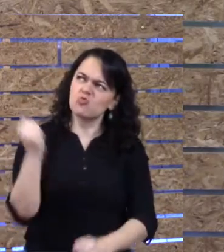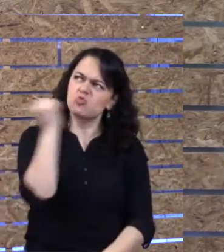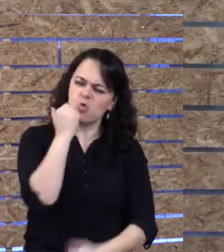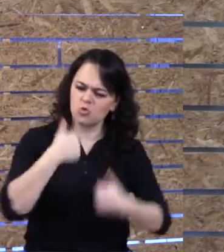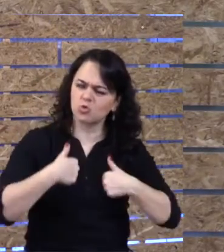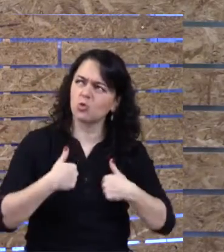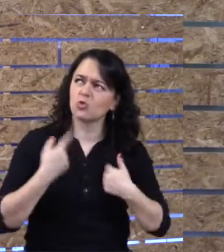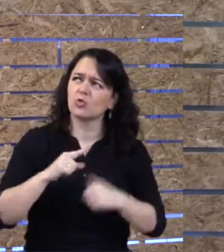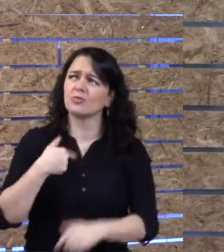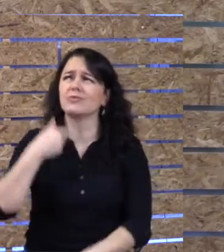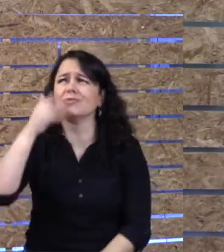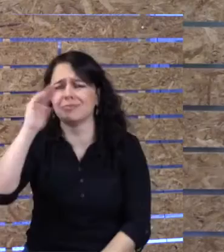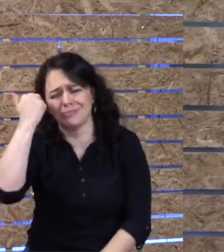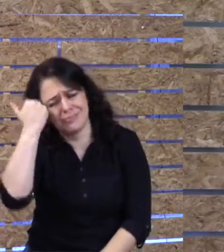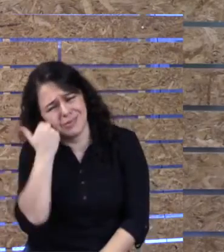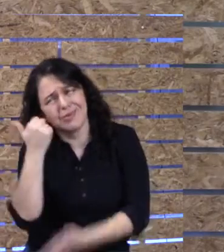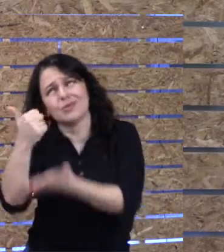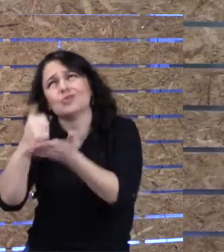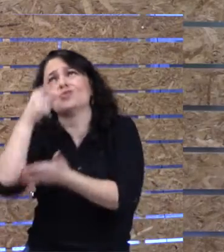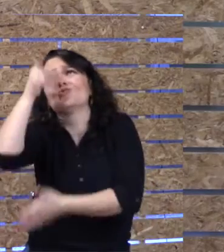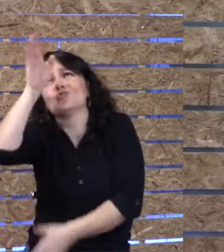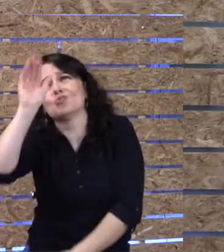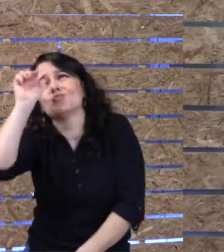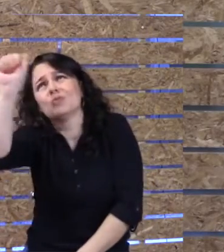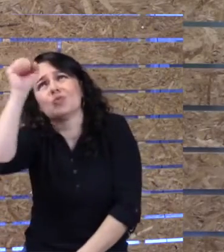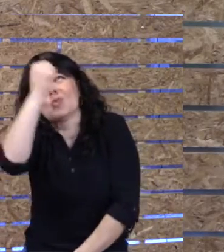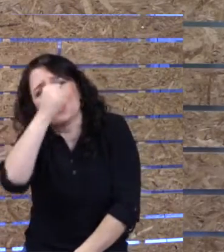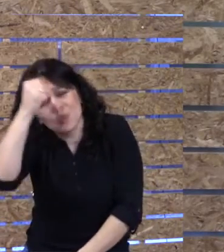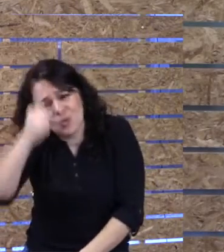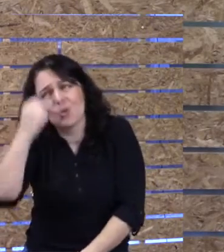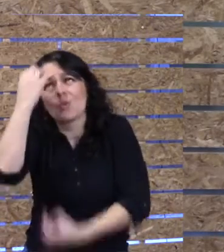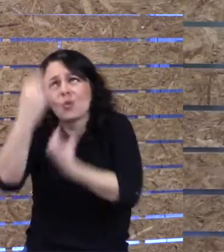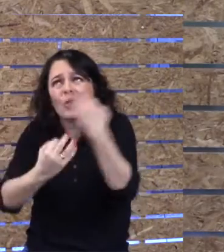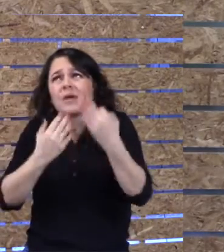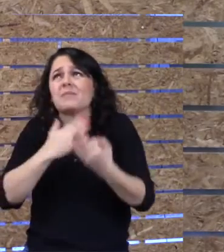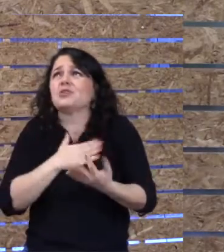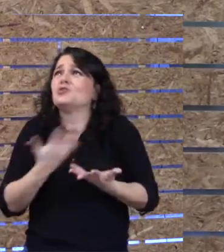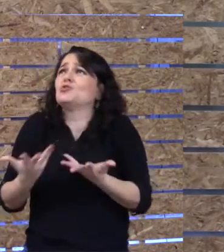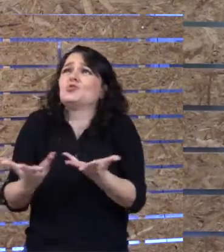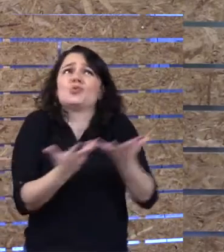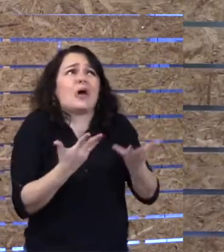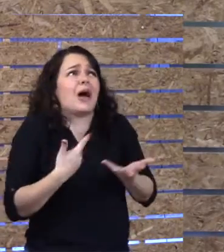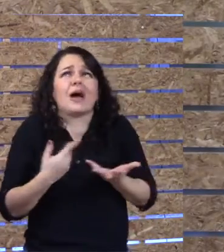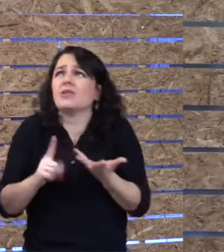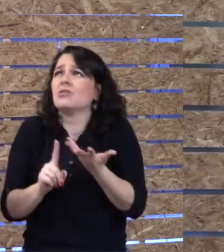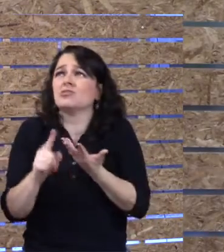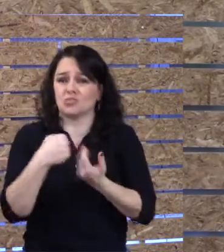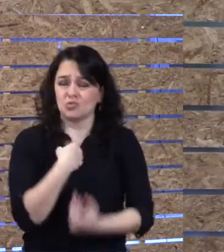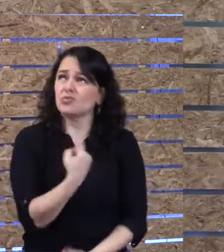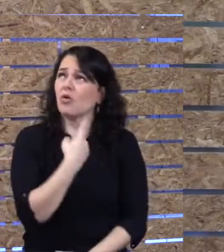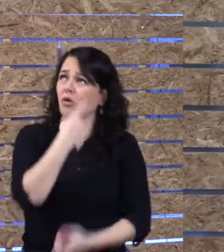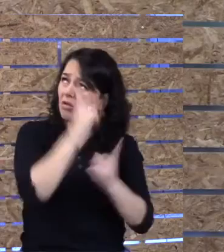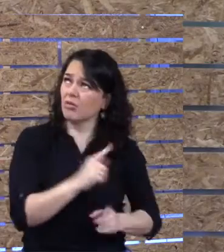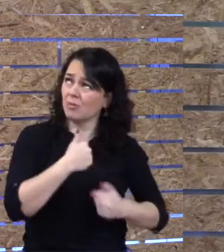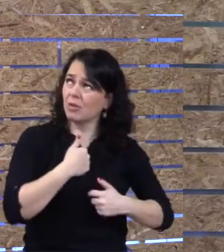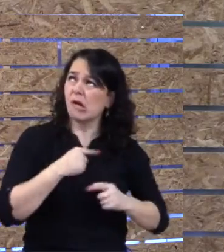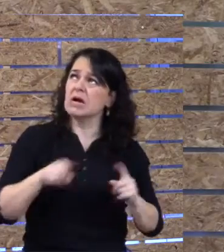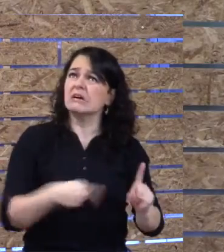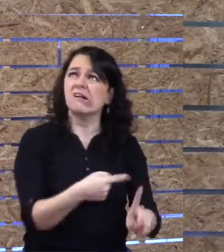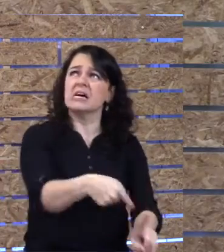Señor, ayúdame, ayúdame, tú eres mi pastor. Escoge vos los pastos, porque si no yo me voy a perder.